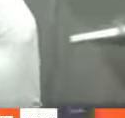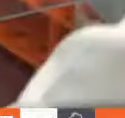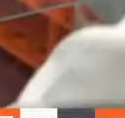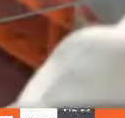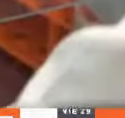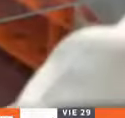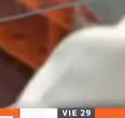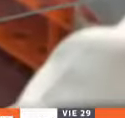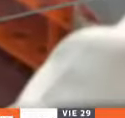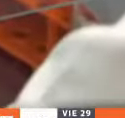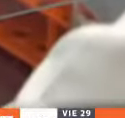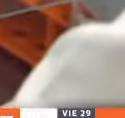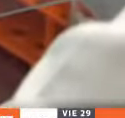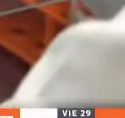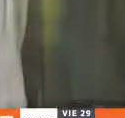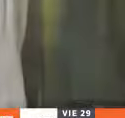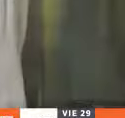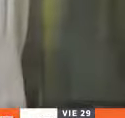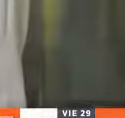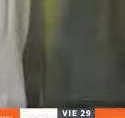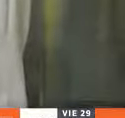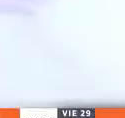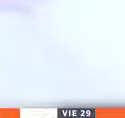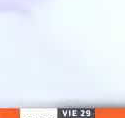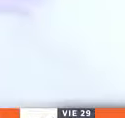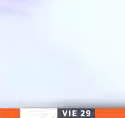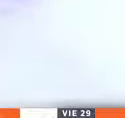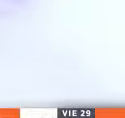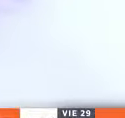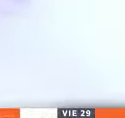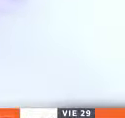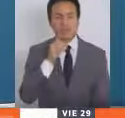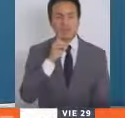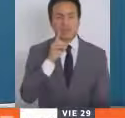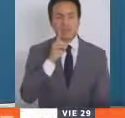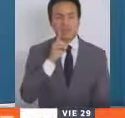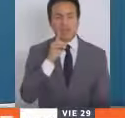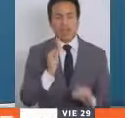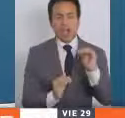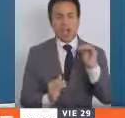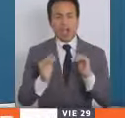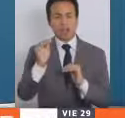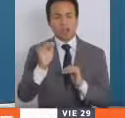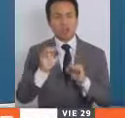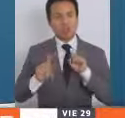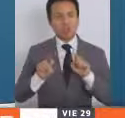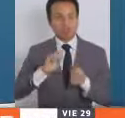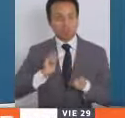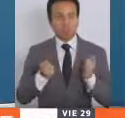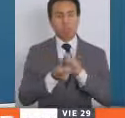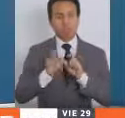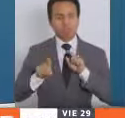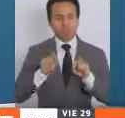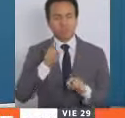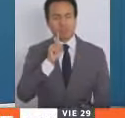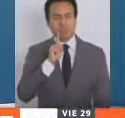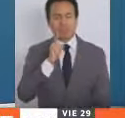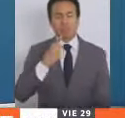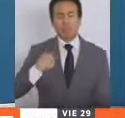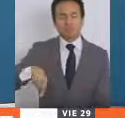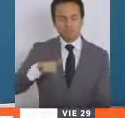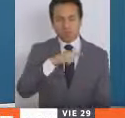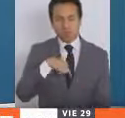debía también ser suministrado en adultos mayores. Tiene un alto nivel de inmunogenicidad, que era lo que